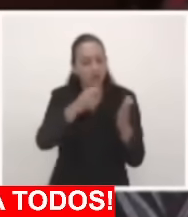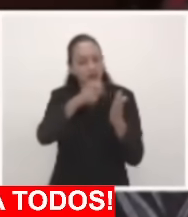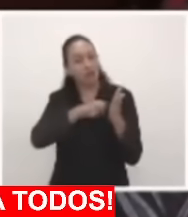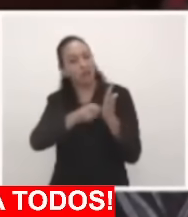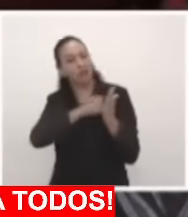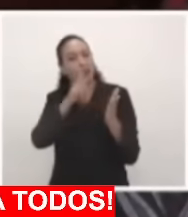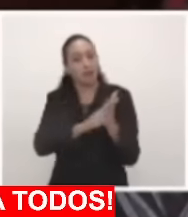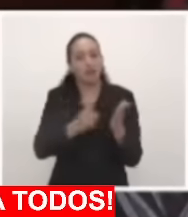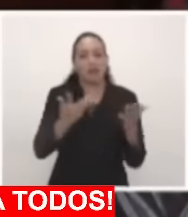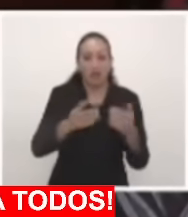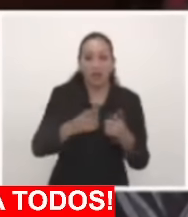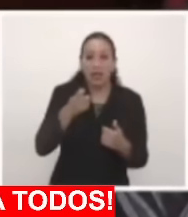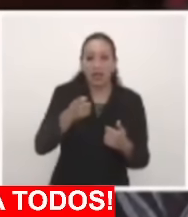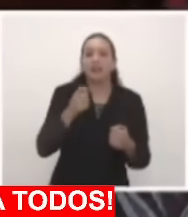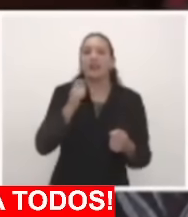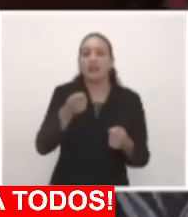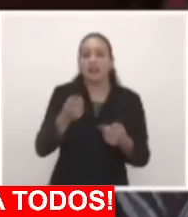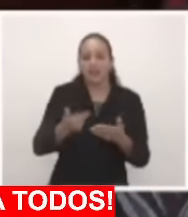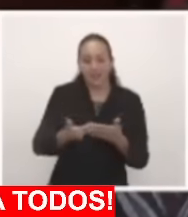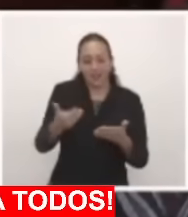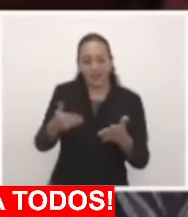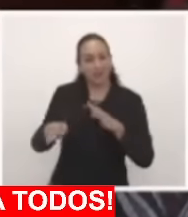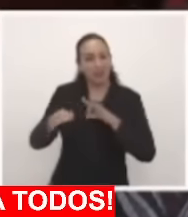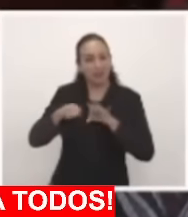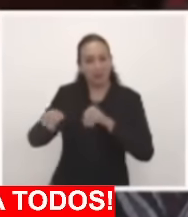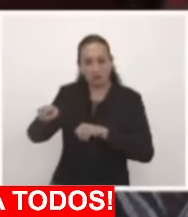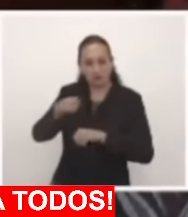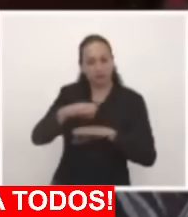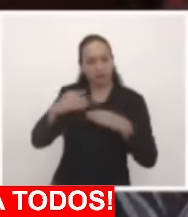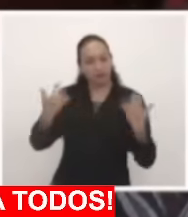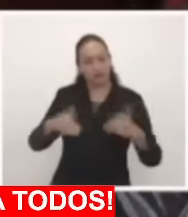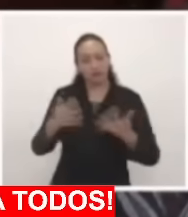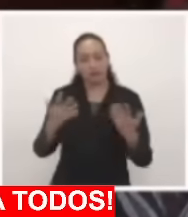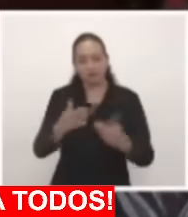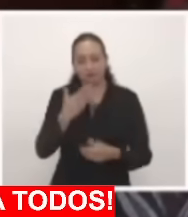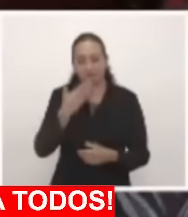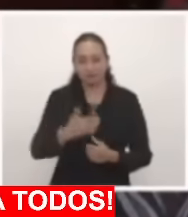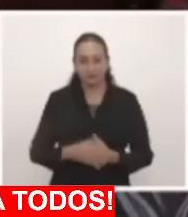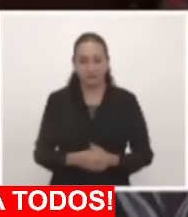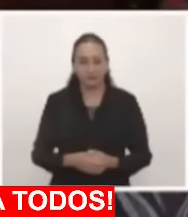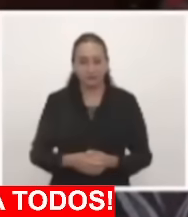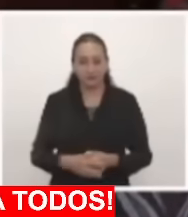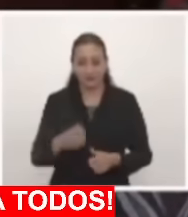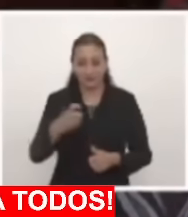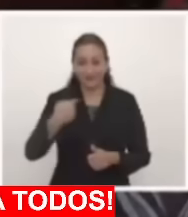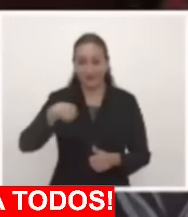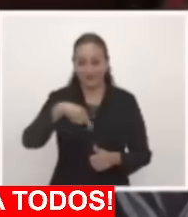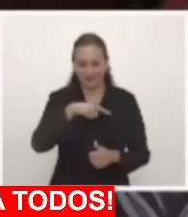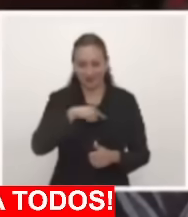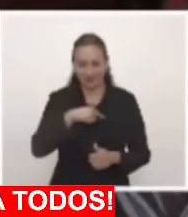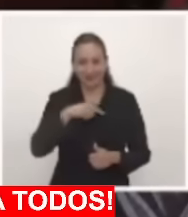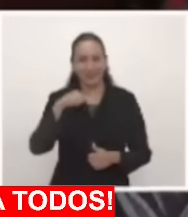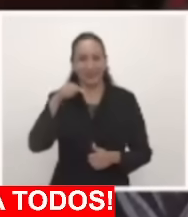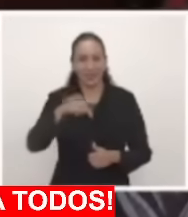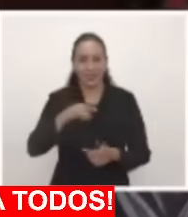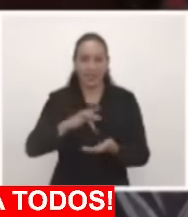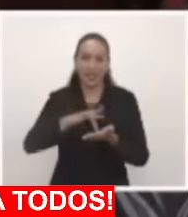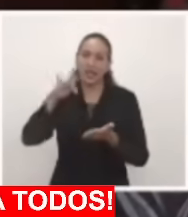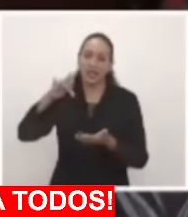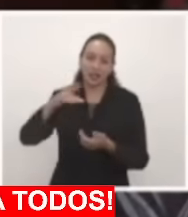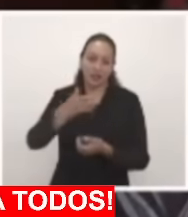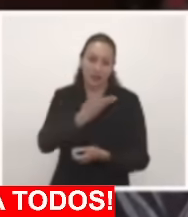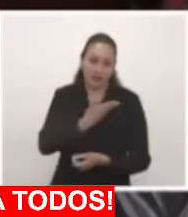han hecho son unos trabajos grandísimos y por eso nosotros de la parte del presidente